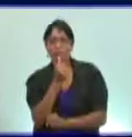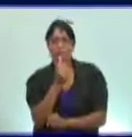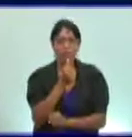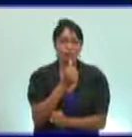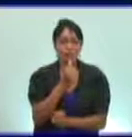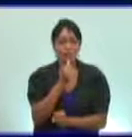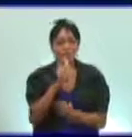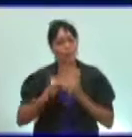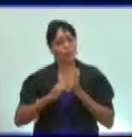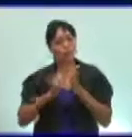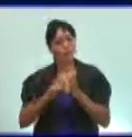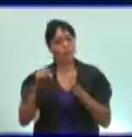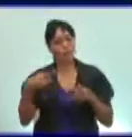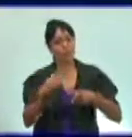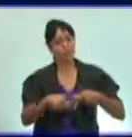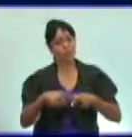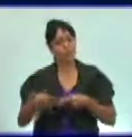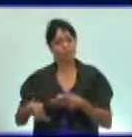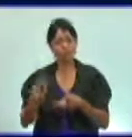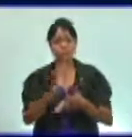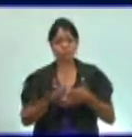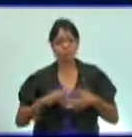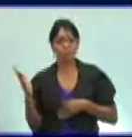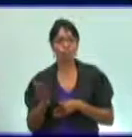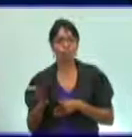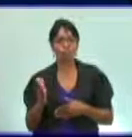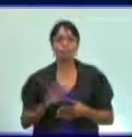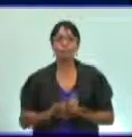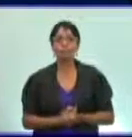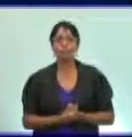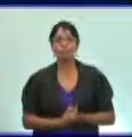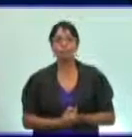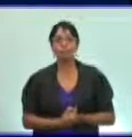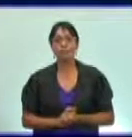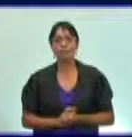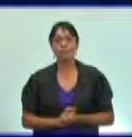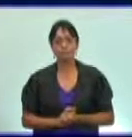sobre estos elementos. Vamos entonces a anotarlos rápidamente.